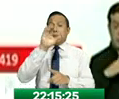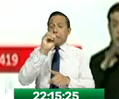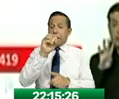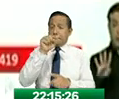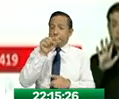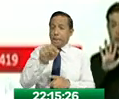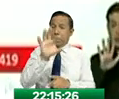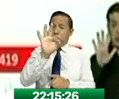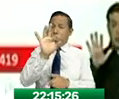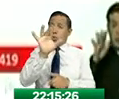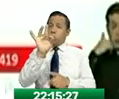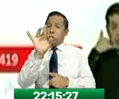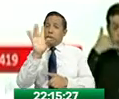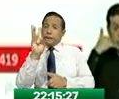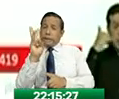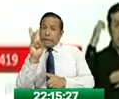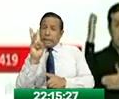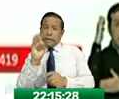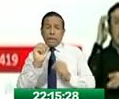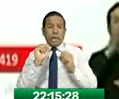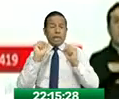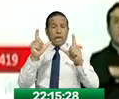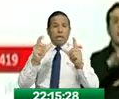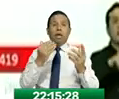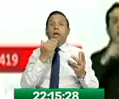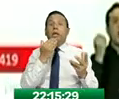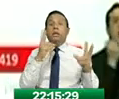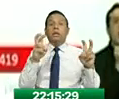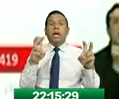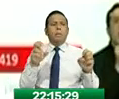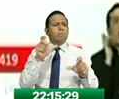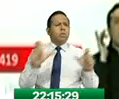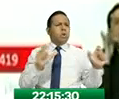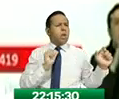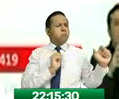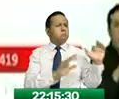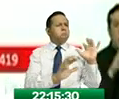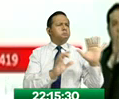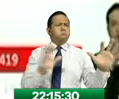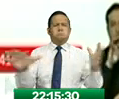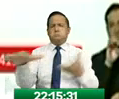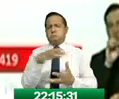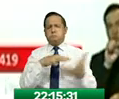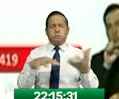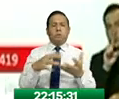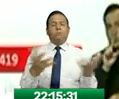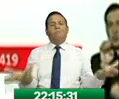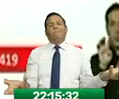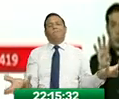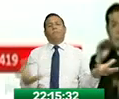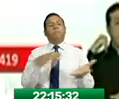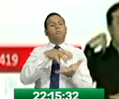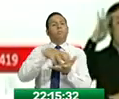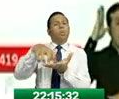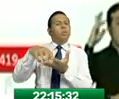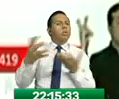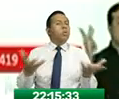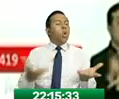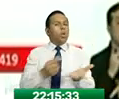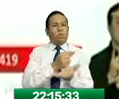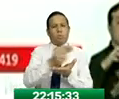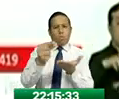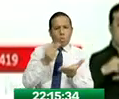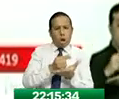30.986 alertas por aglomeraciones, un promedio de 419. Las principales provincias que han incumplido esto son